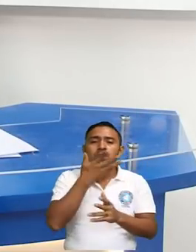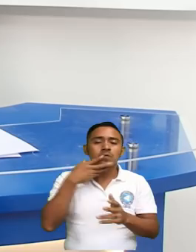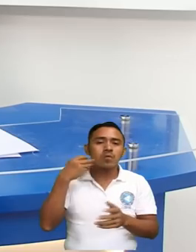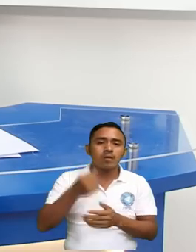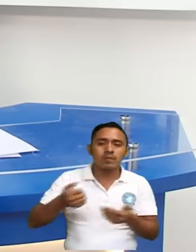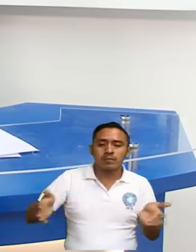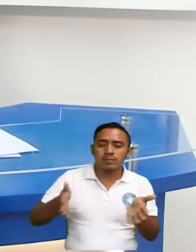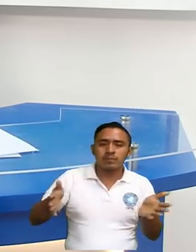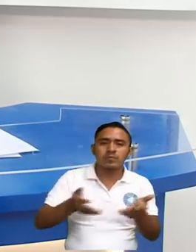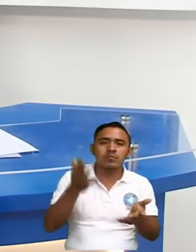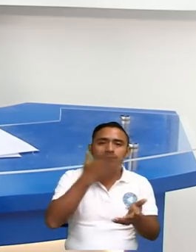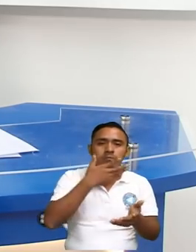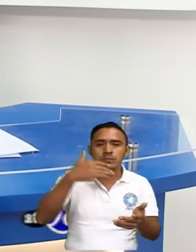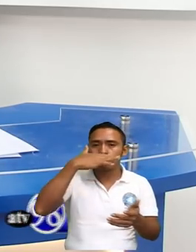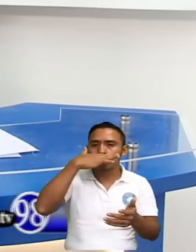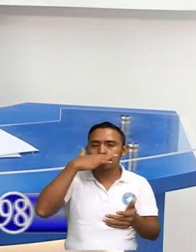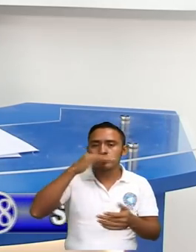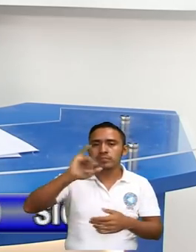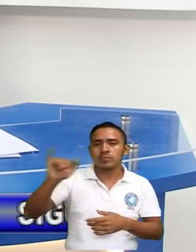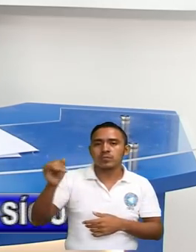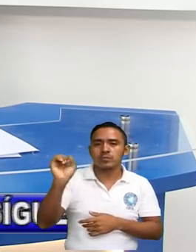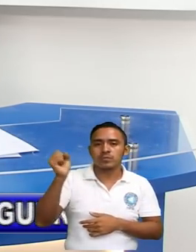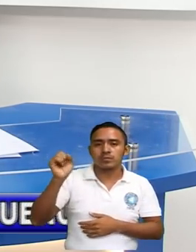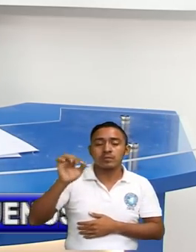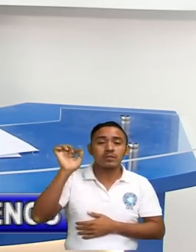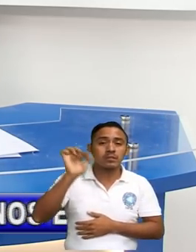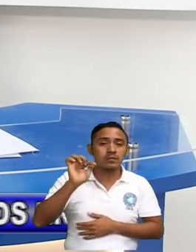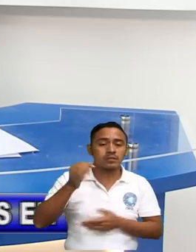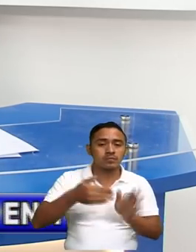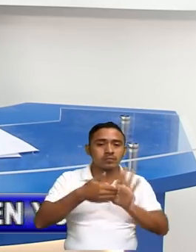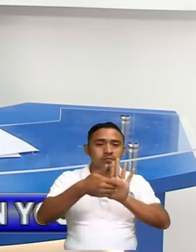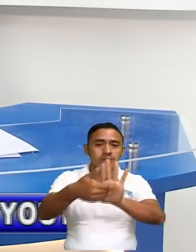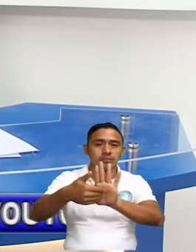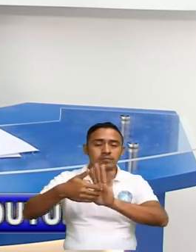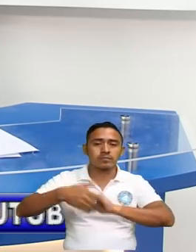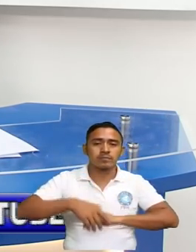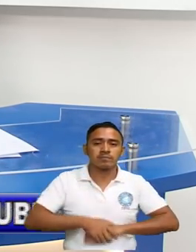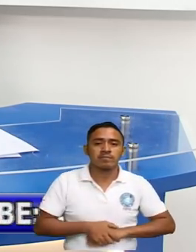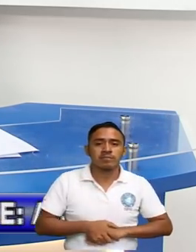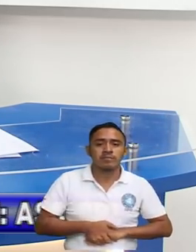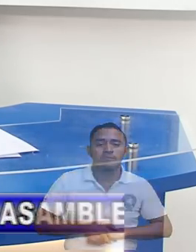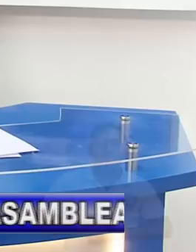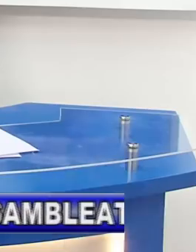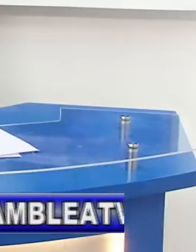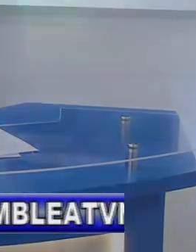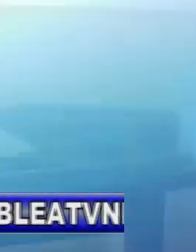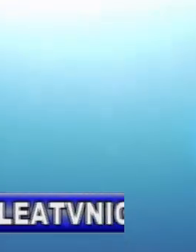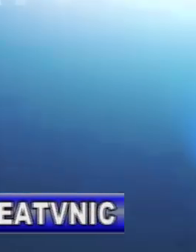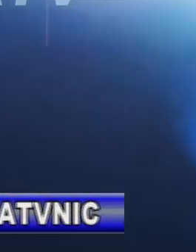Promotoría Solidaria de Juventud Sandinista. A continuación les dejamos más detalles de esta información.